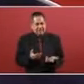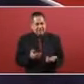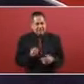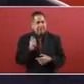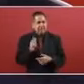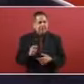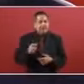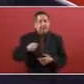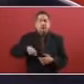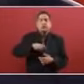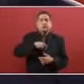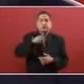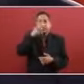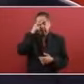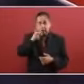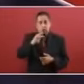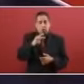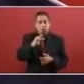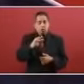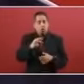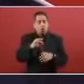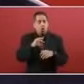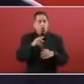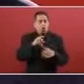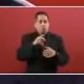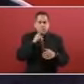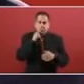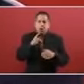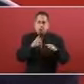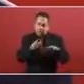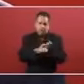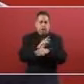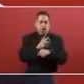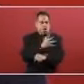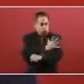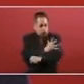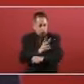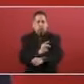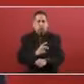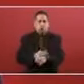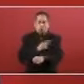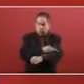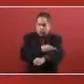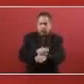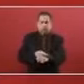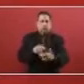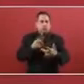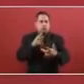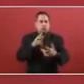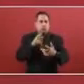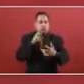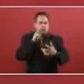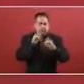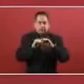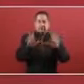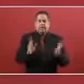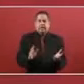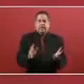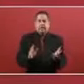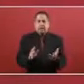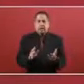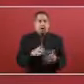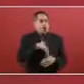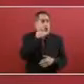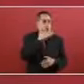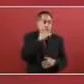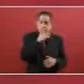tenga los primeros lugares en honestidad, en transparencia, se acaba la corrupción, se acaba la